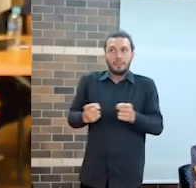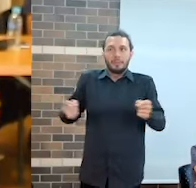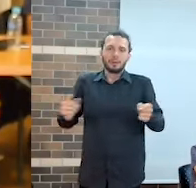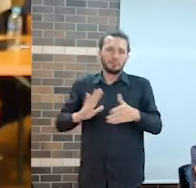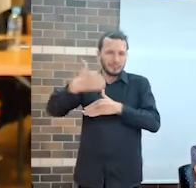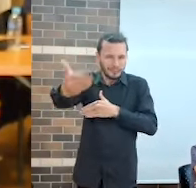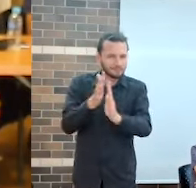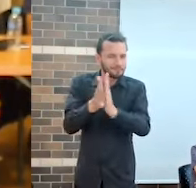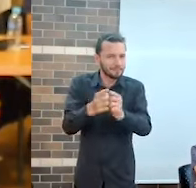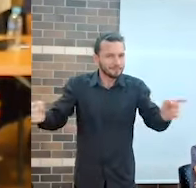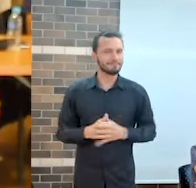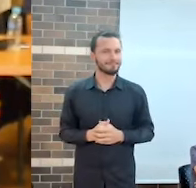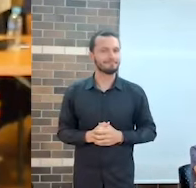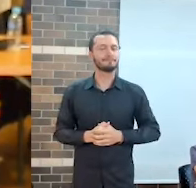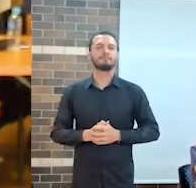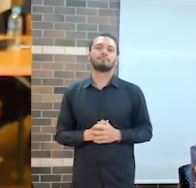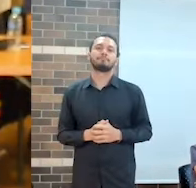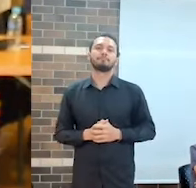Gracias.